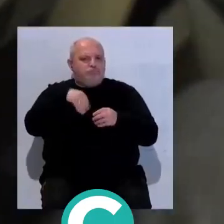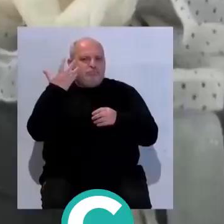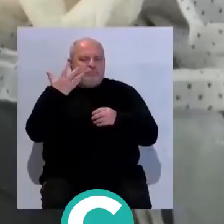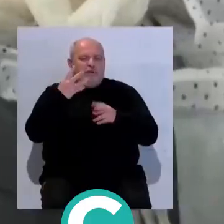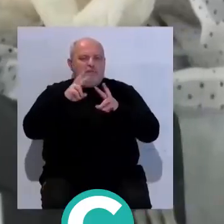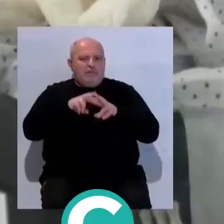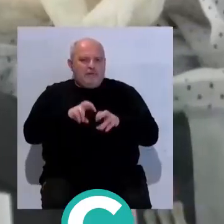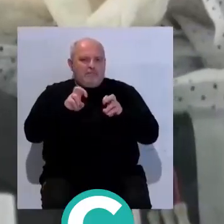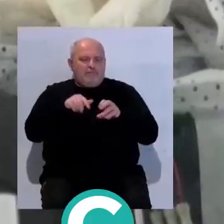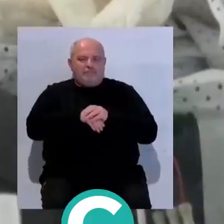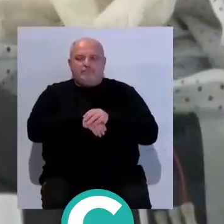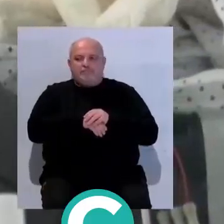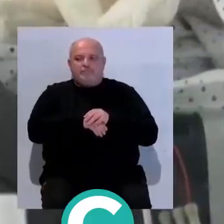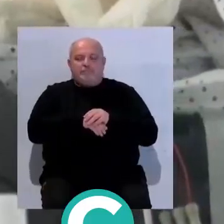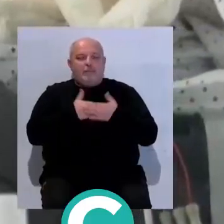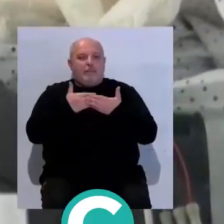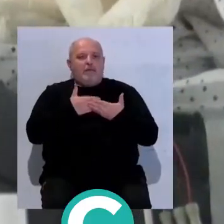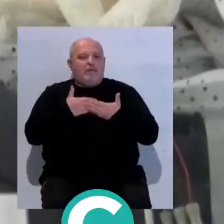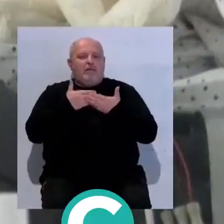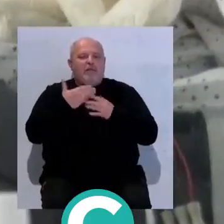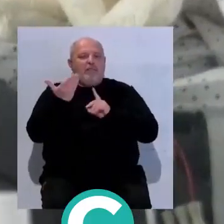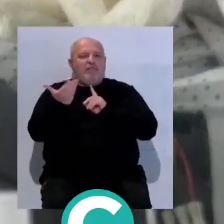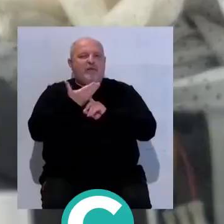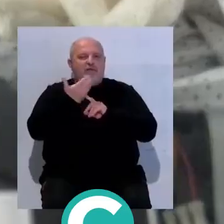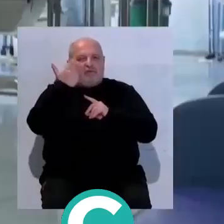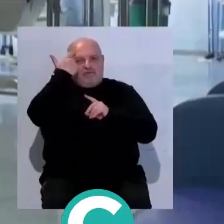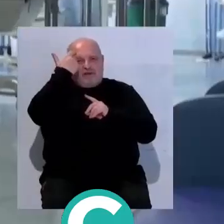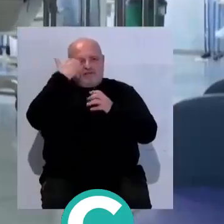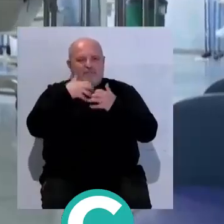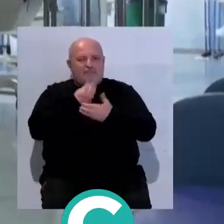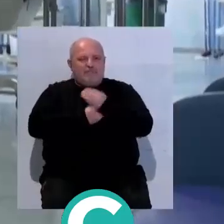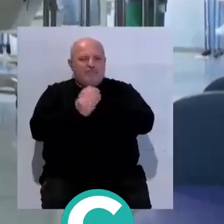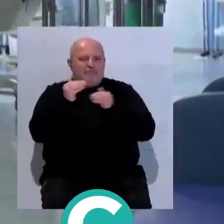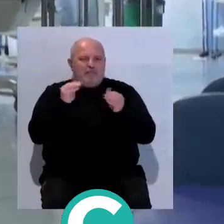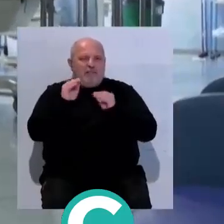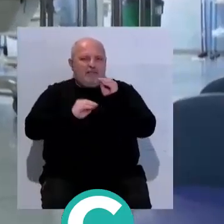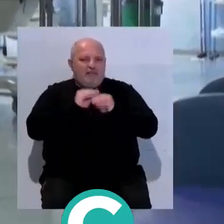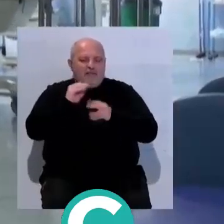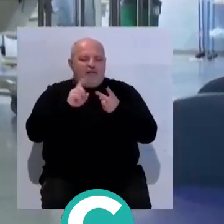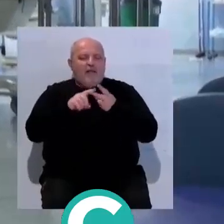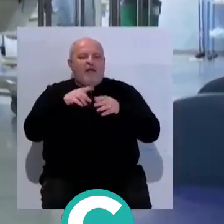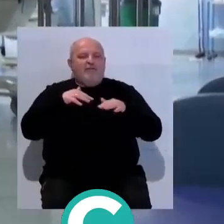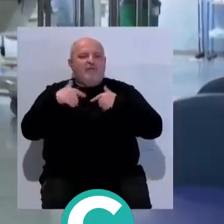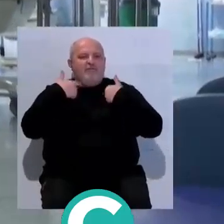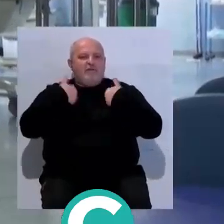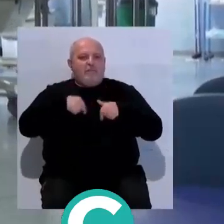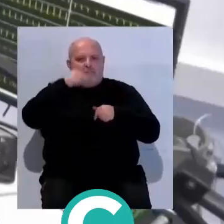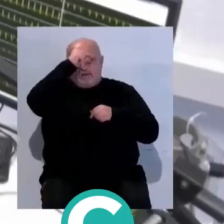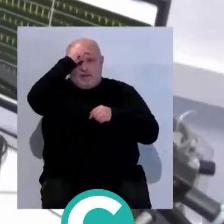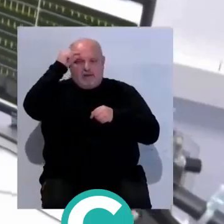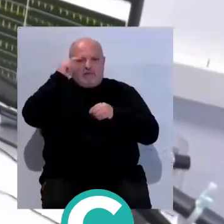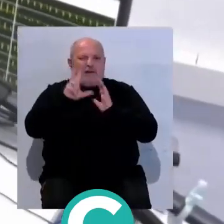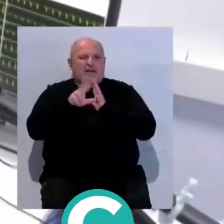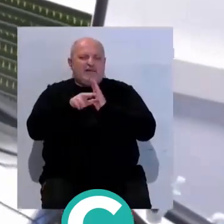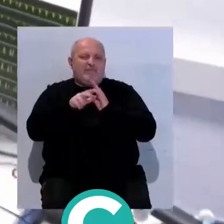en investigación. El estudio del daño cerebral perinatal, la relación de la actividad física y la salud mental con el